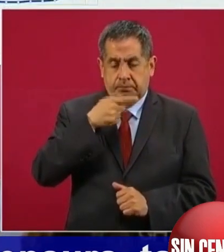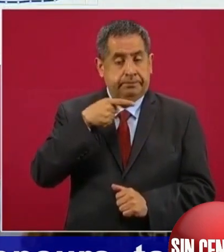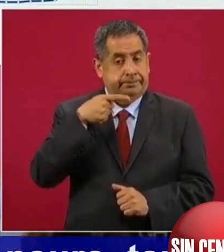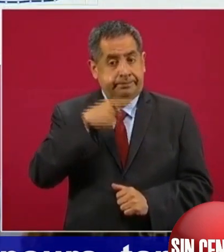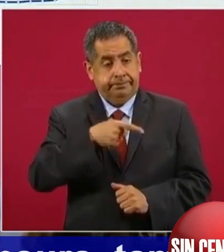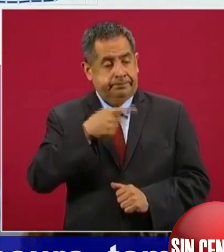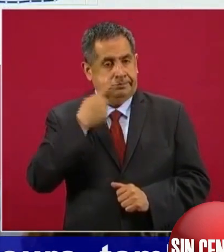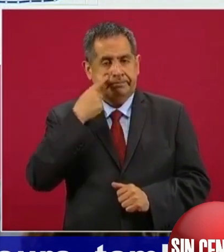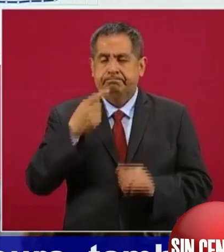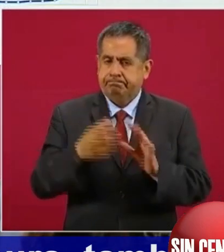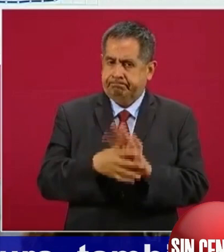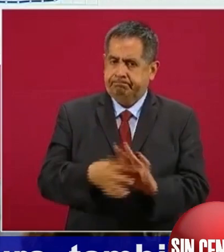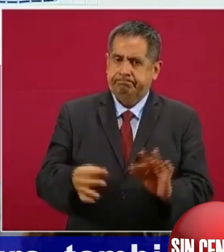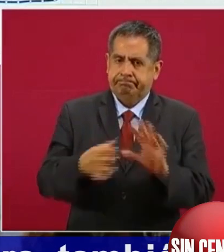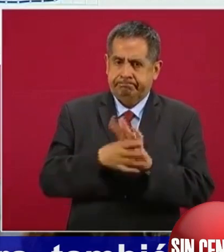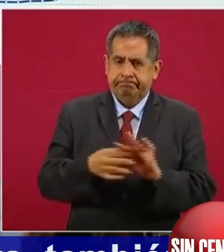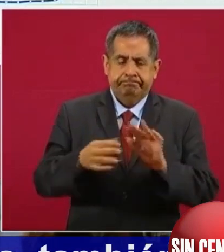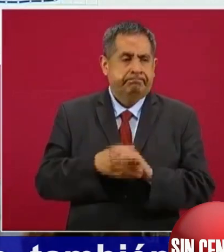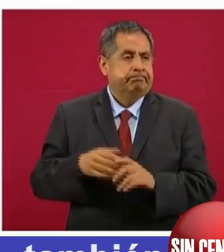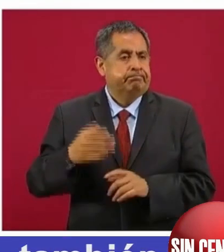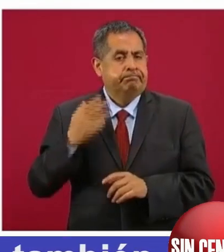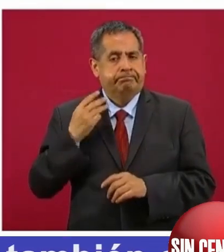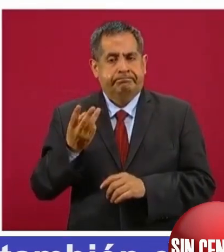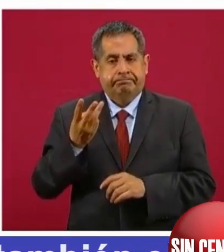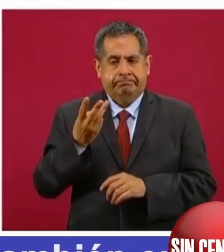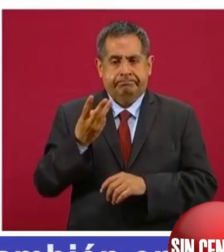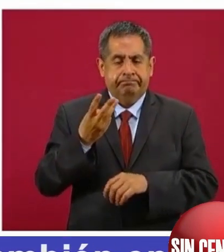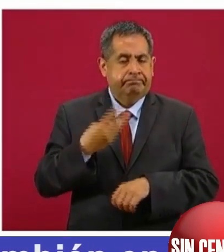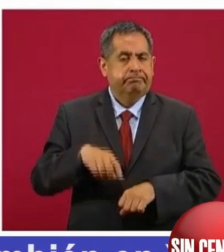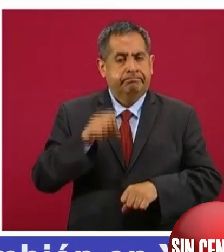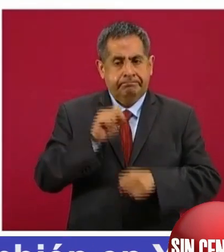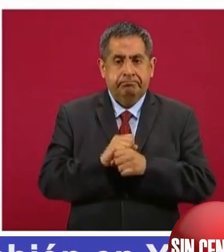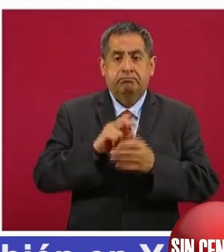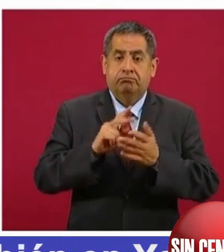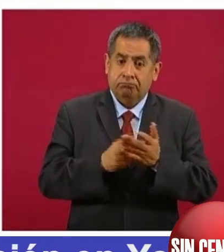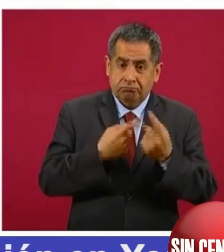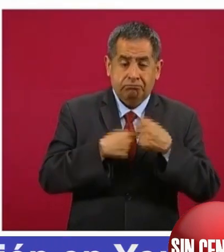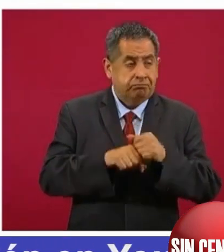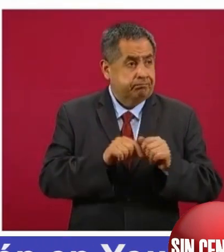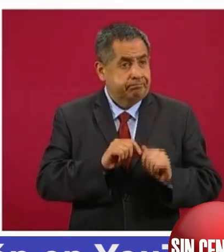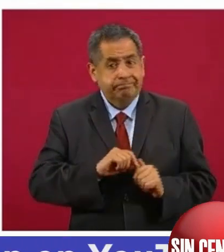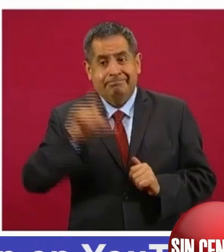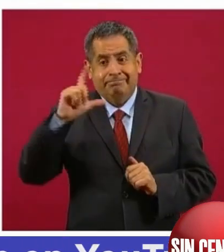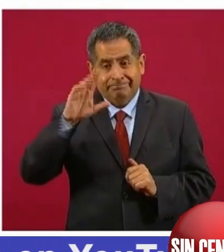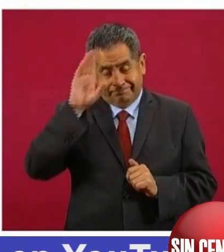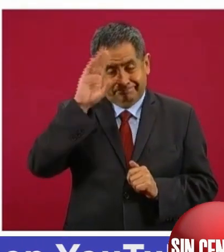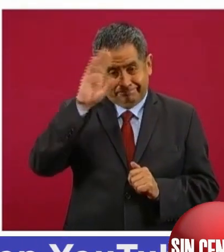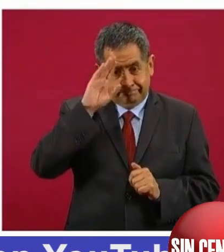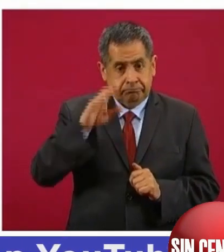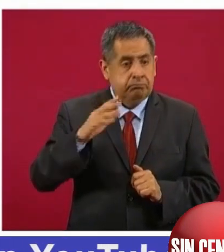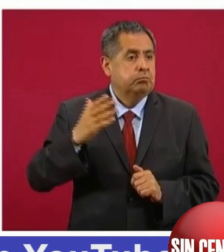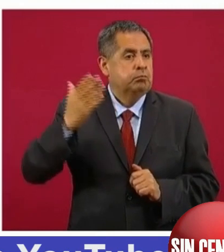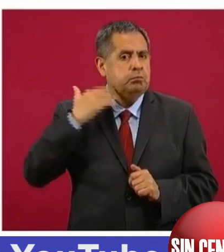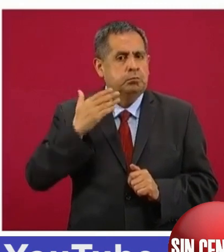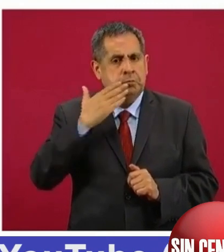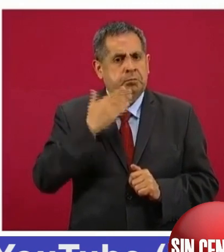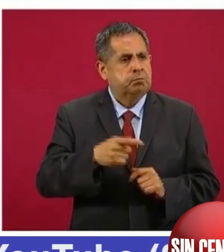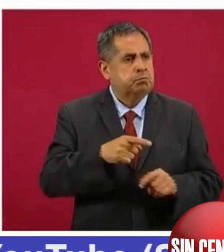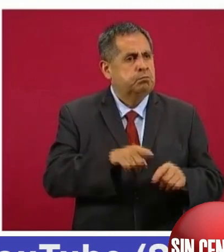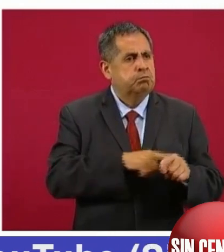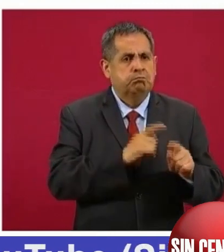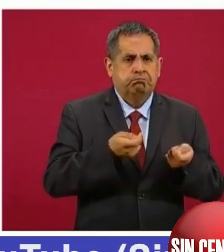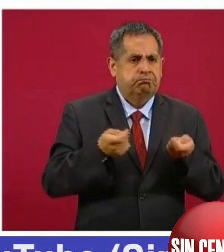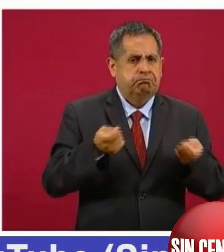estado que hemos estado comentando en las últimas 3 semanas, tuvo un repunte, tuvo un rebrote, después de haber tenido con éxito un periodo muy largo